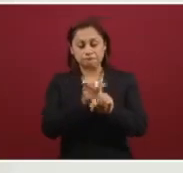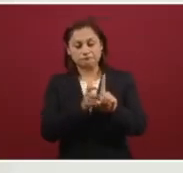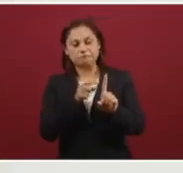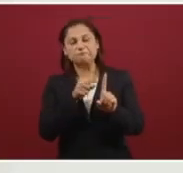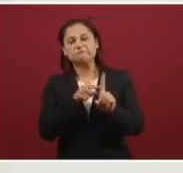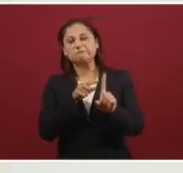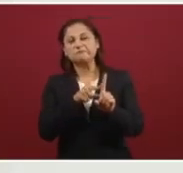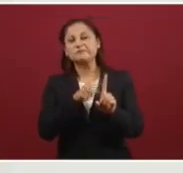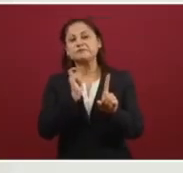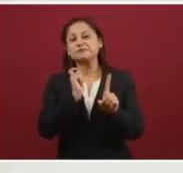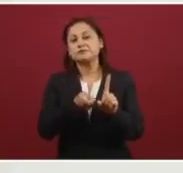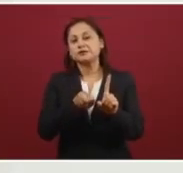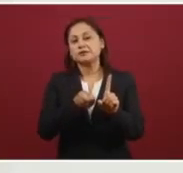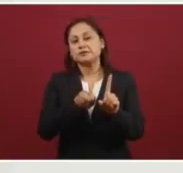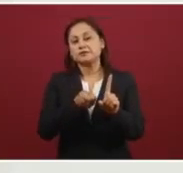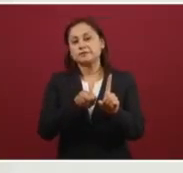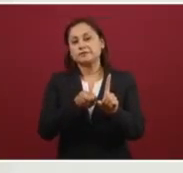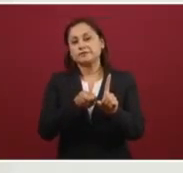lleva